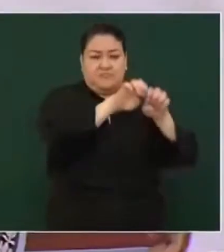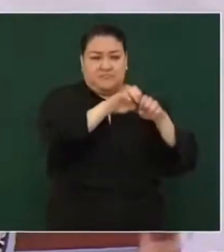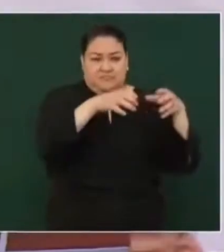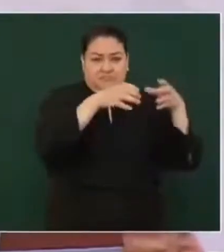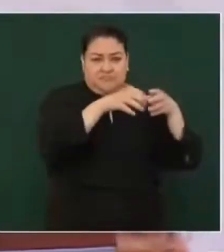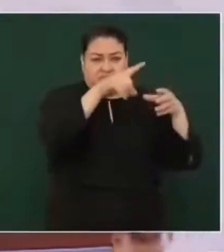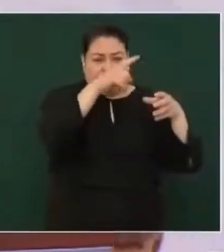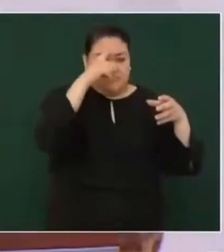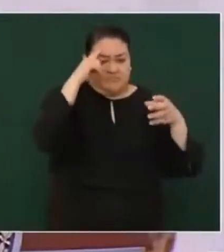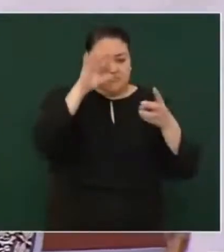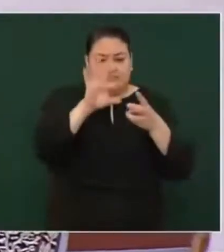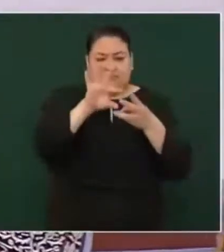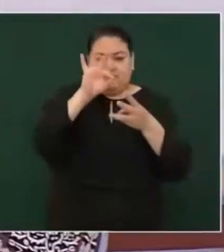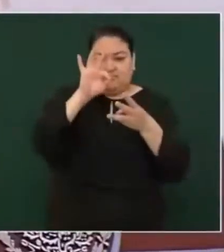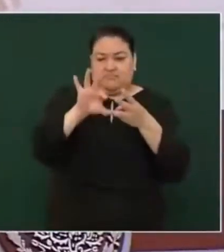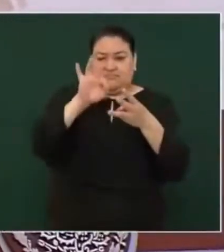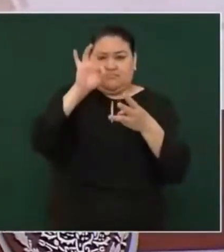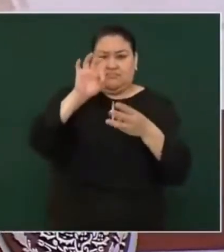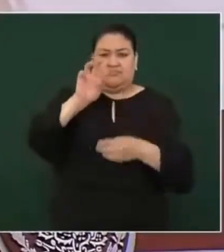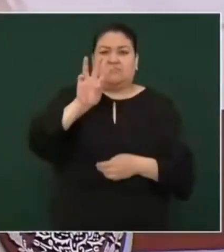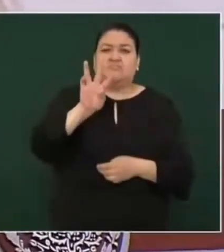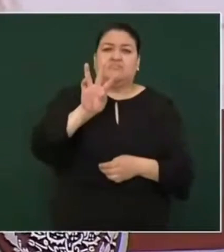por 3.